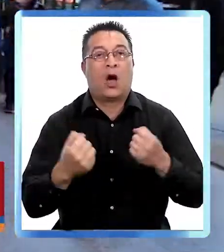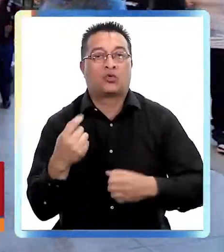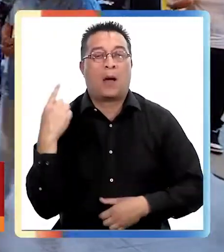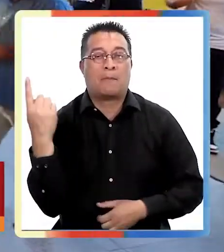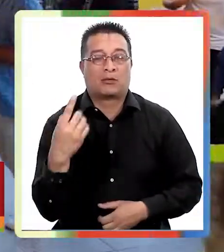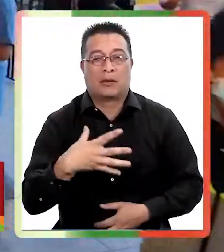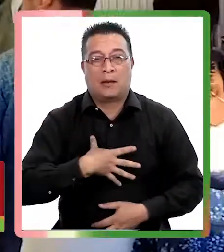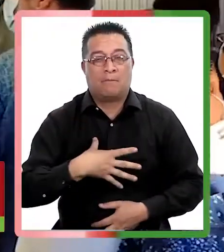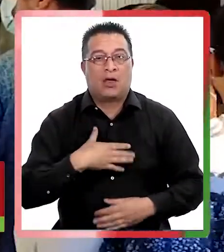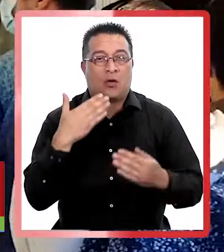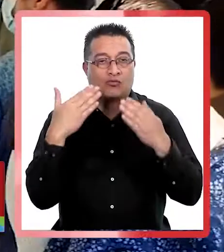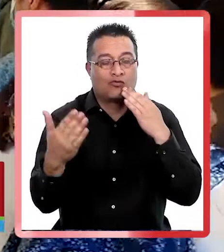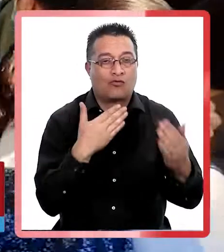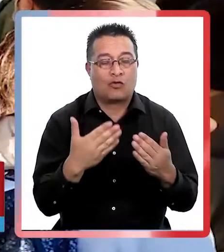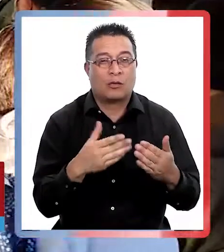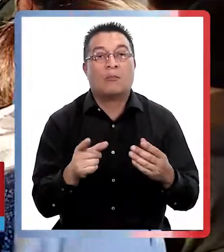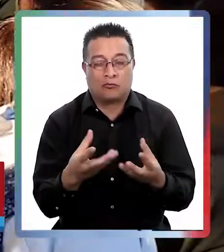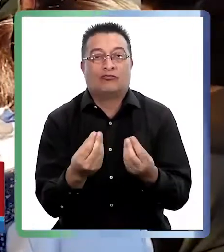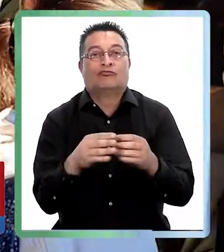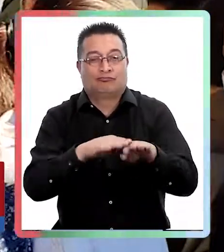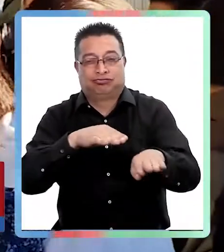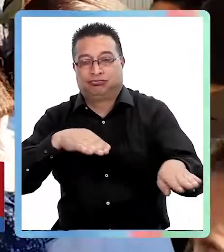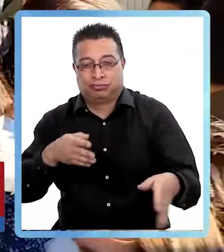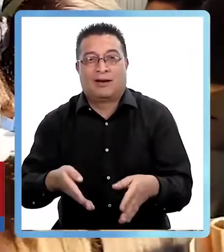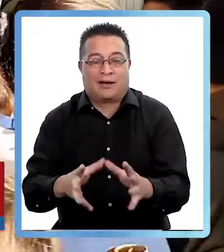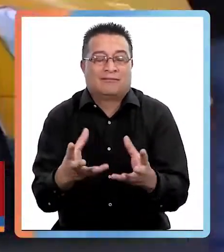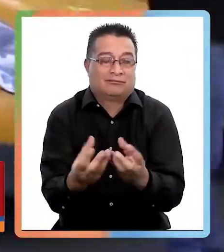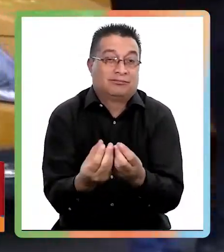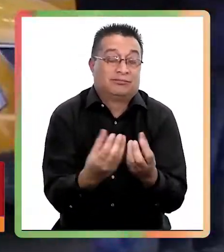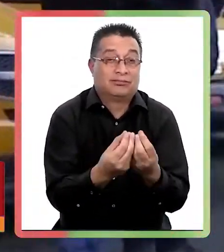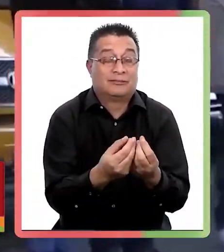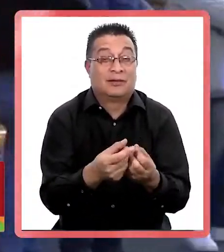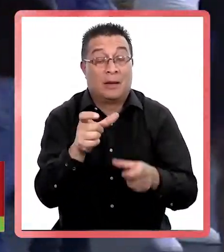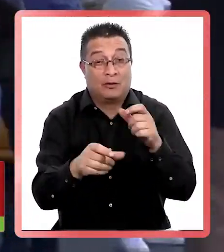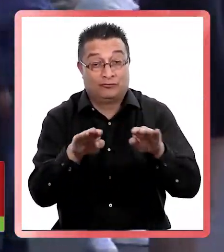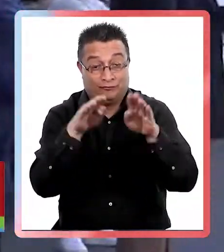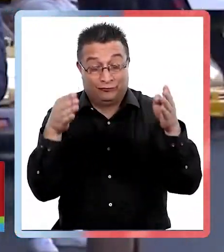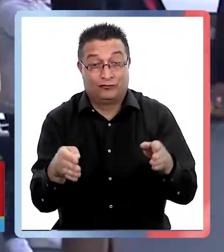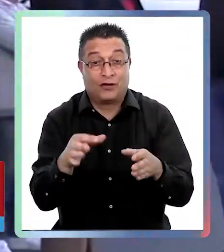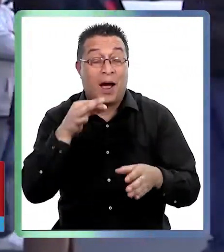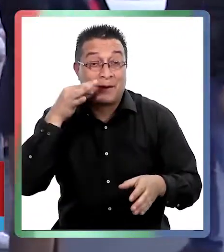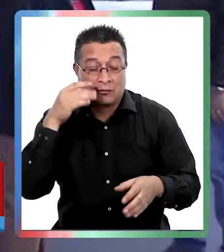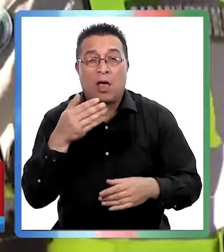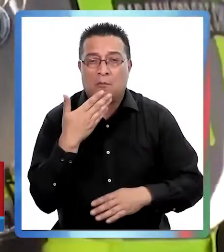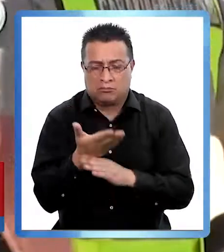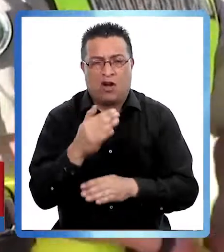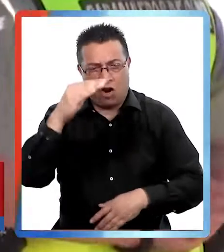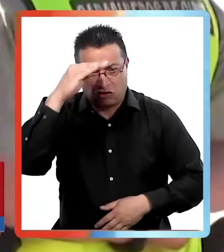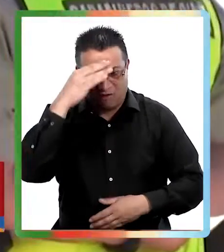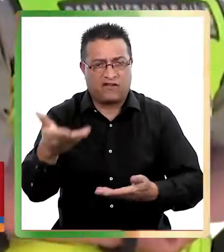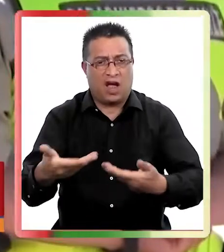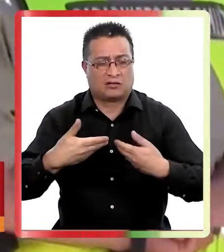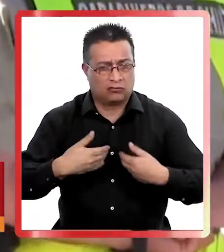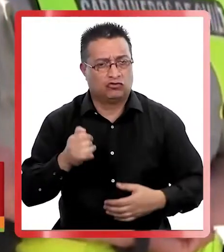autos particulares por miedo a los contagios, pero generan tacos en las calles y aglomeraciones. Los transportistas escolares llaman a confiar en